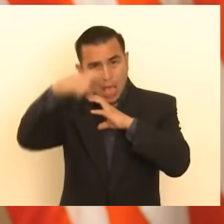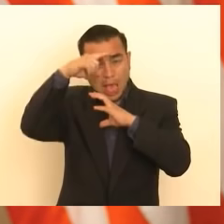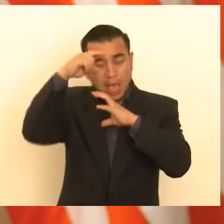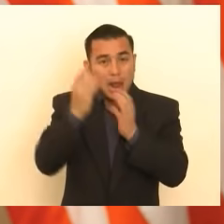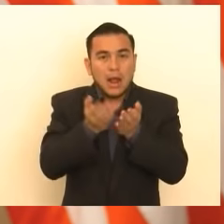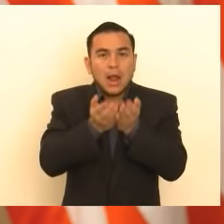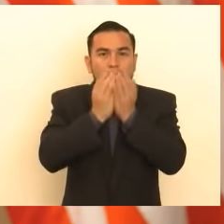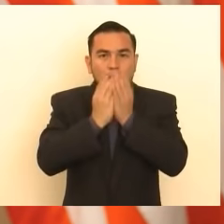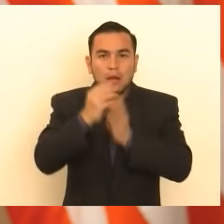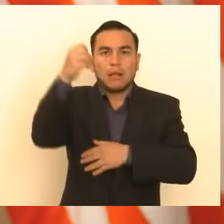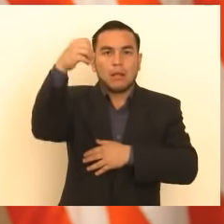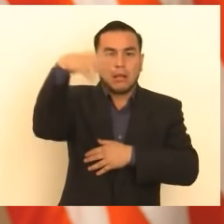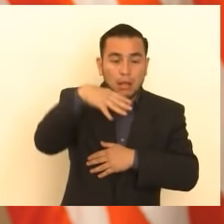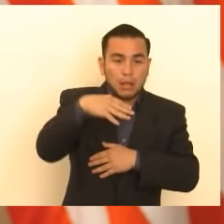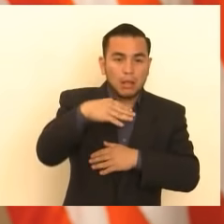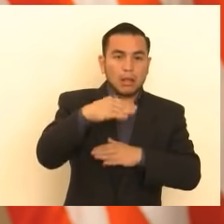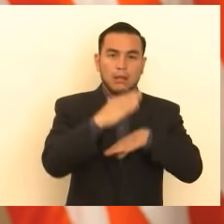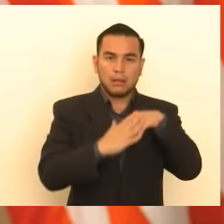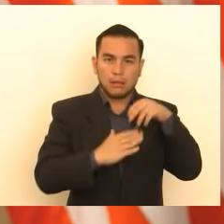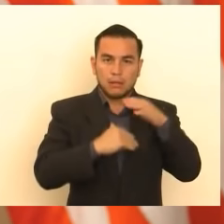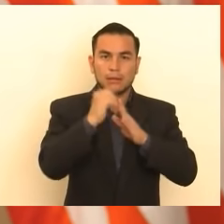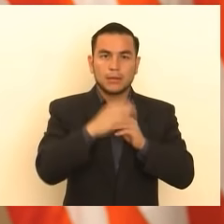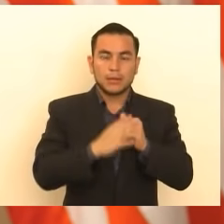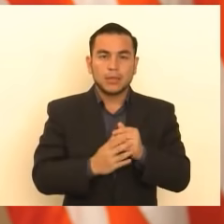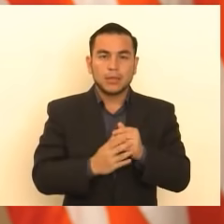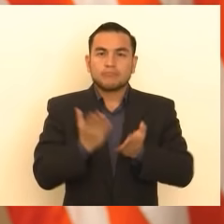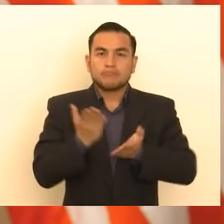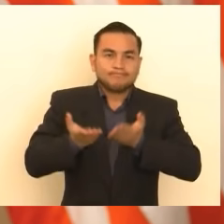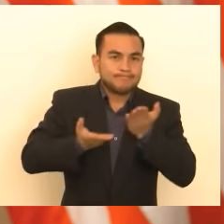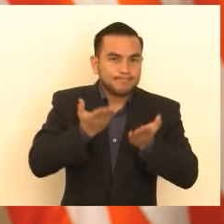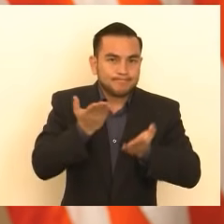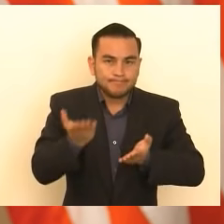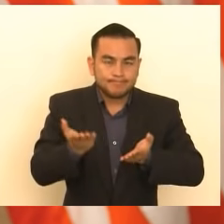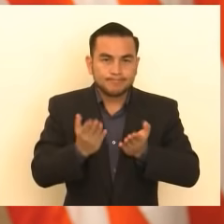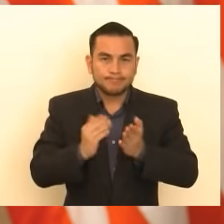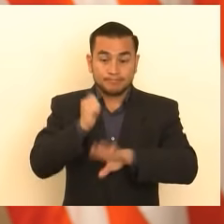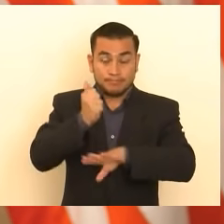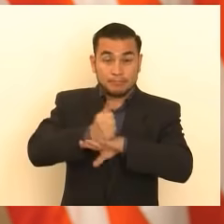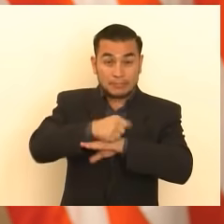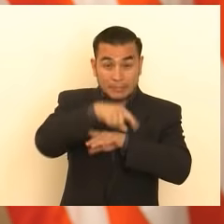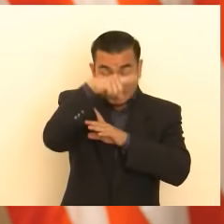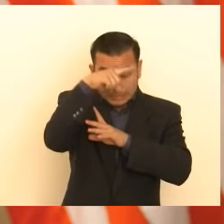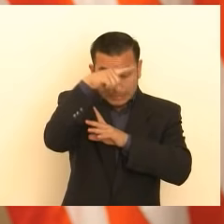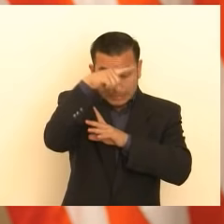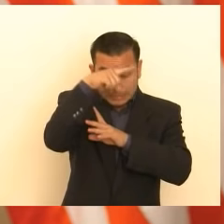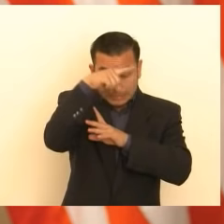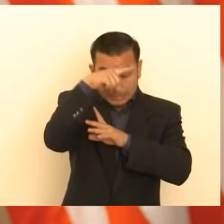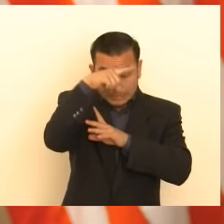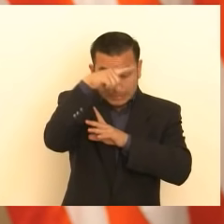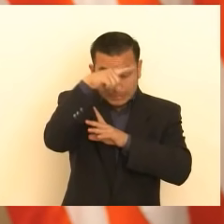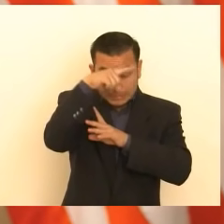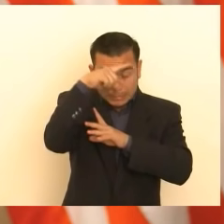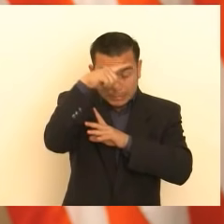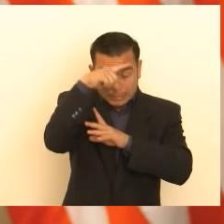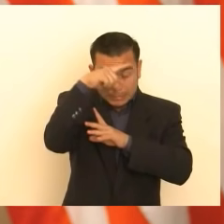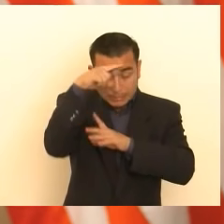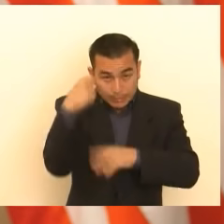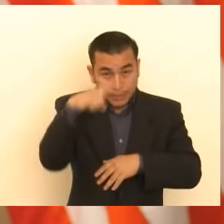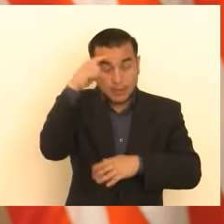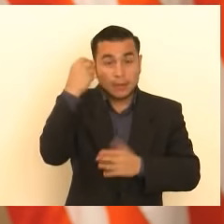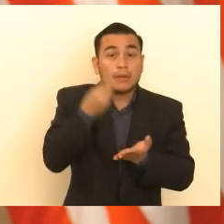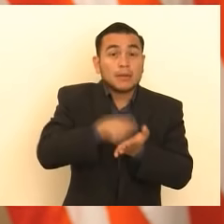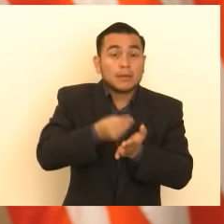agua, en energía, en infraestructura, en comercio, en generación de empleos, en el crecimiento de la economía, en salud,